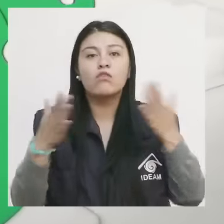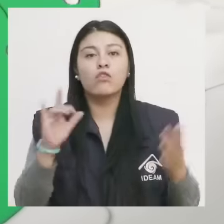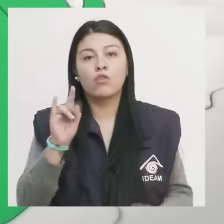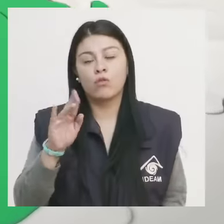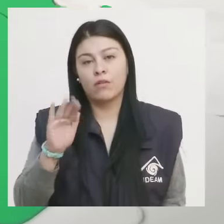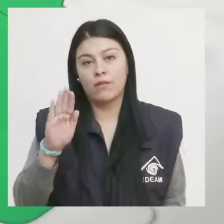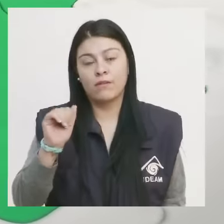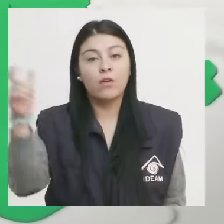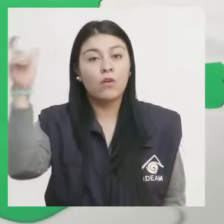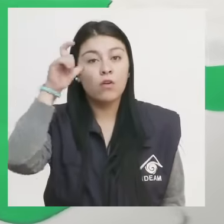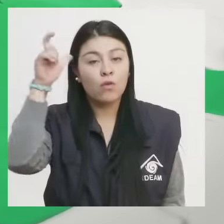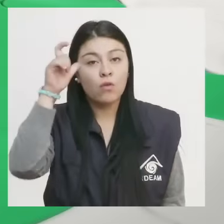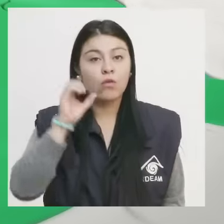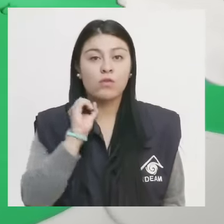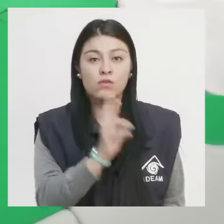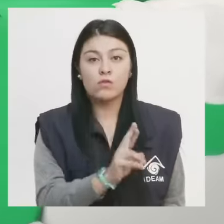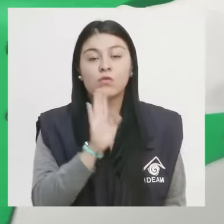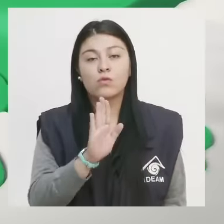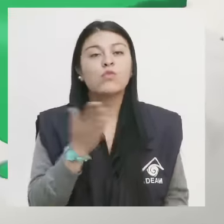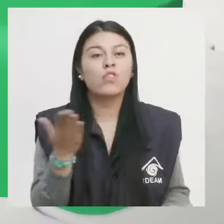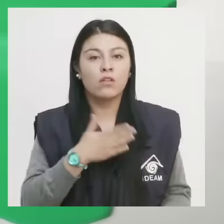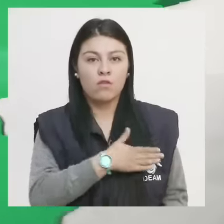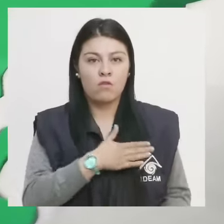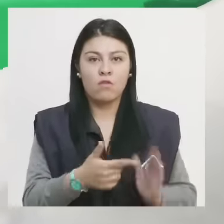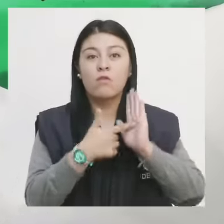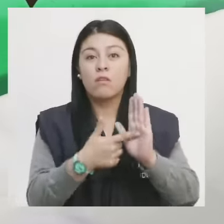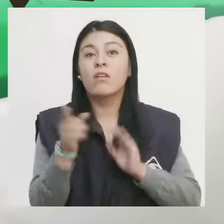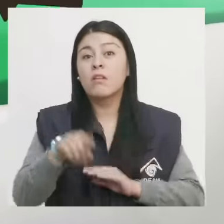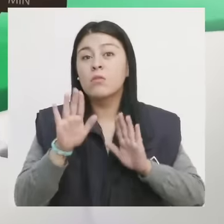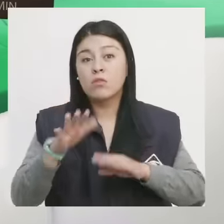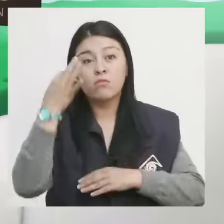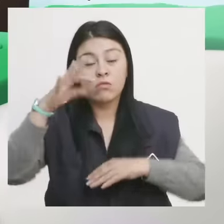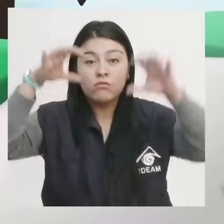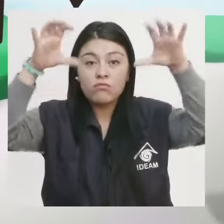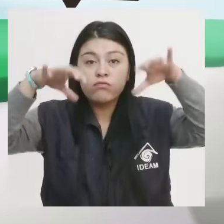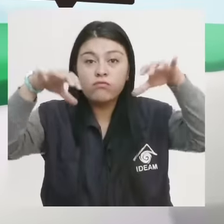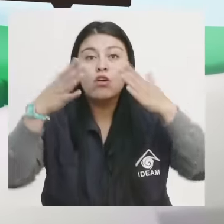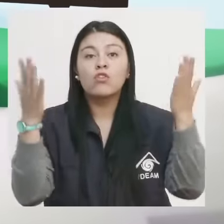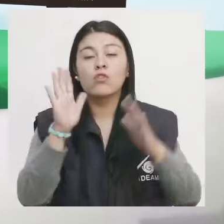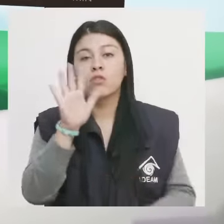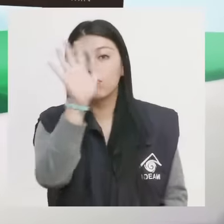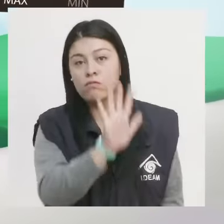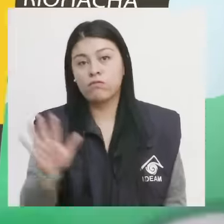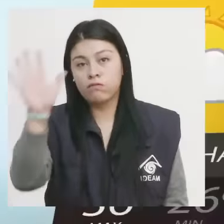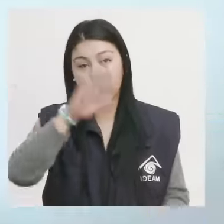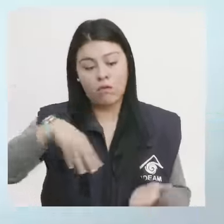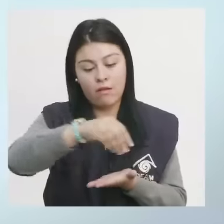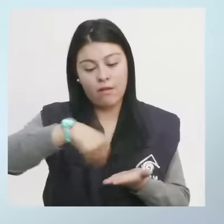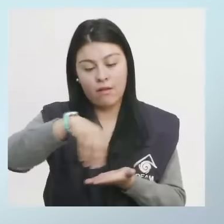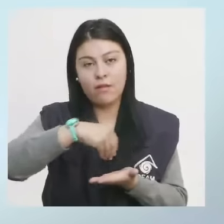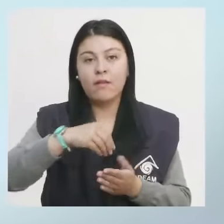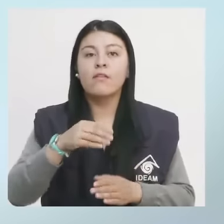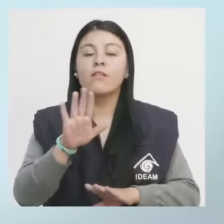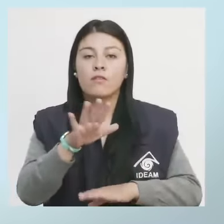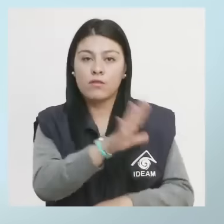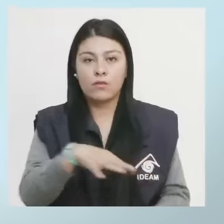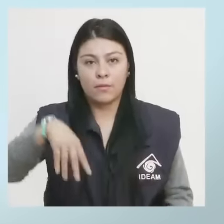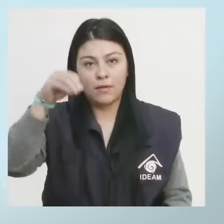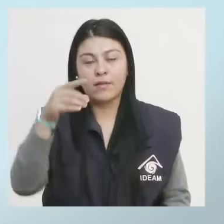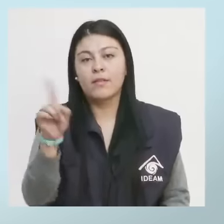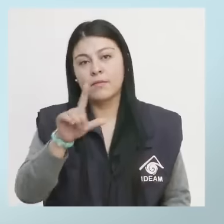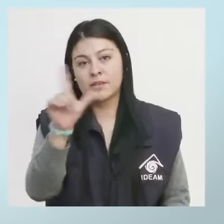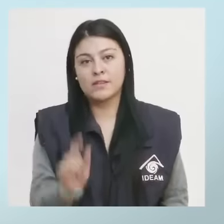Sucre, Centro y Sur de Bolívar, y presencia de tormentas eléctricas en los departamentos del Atlántico, sur del Magdalena y Cesar. Desde las